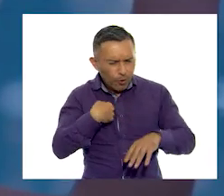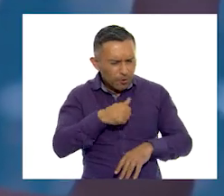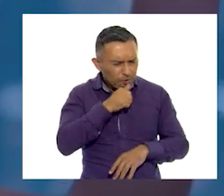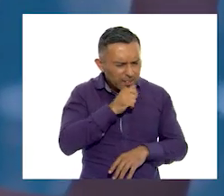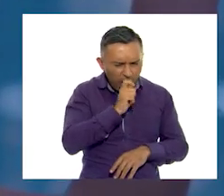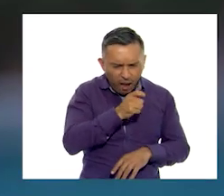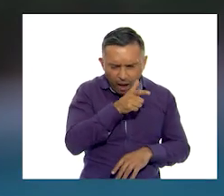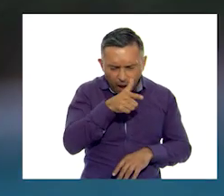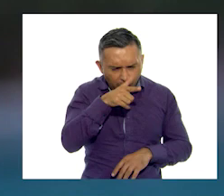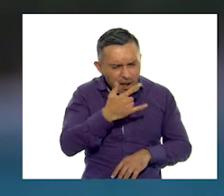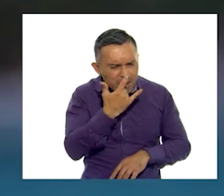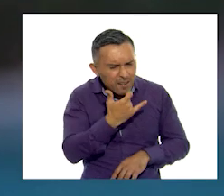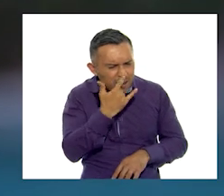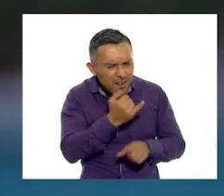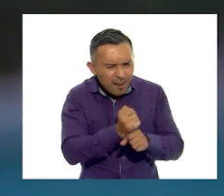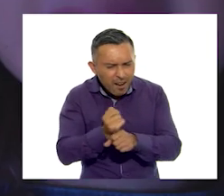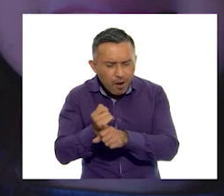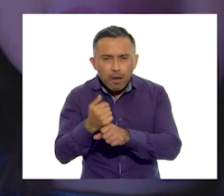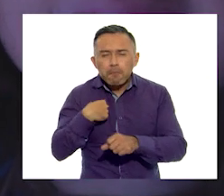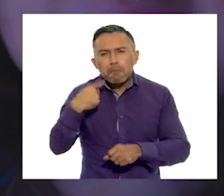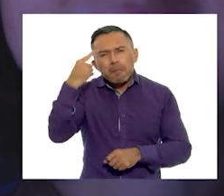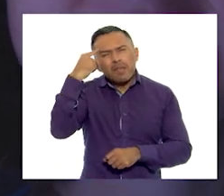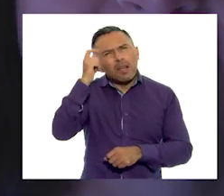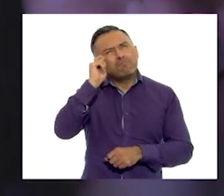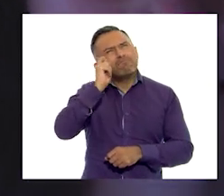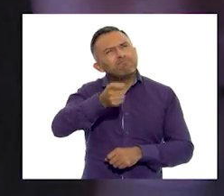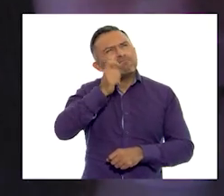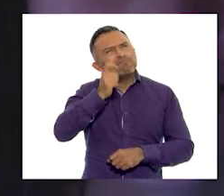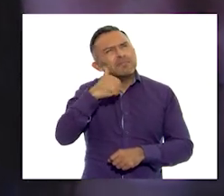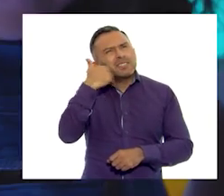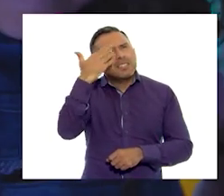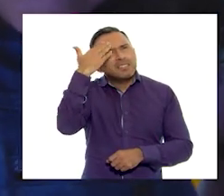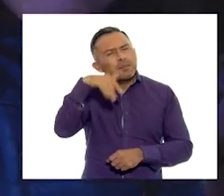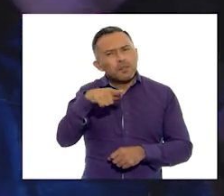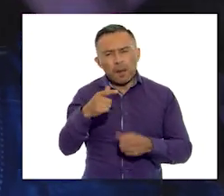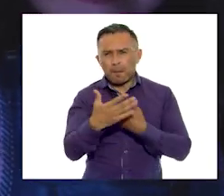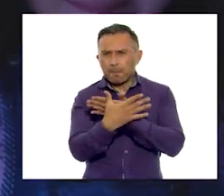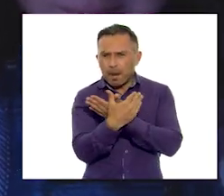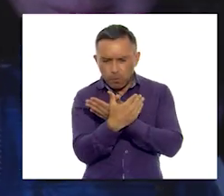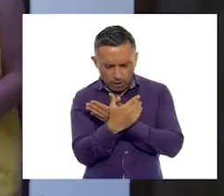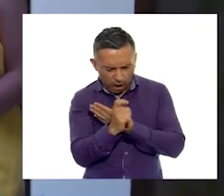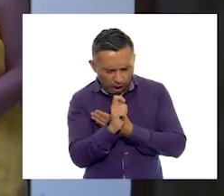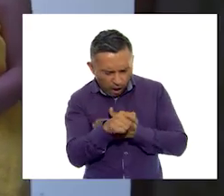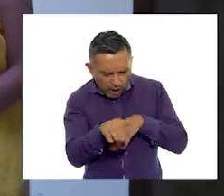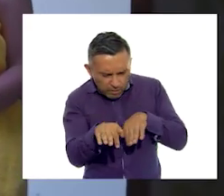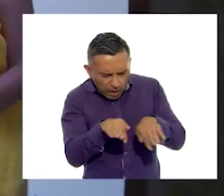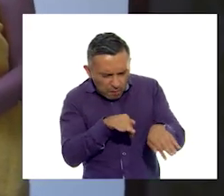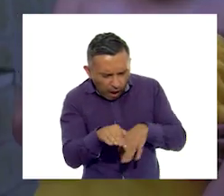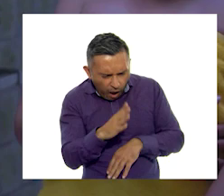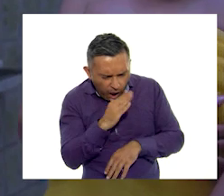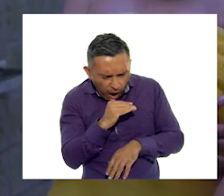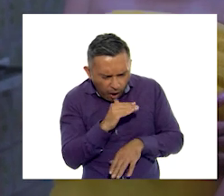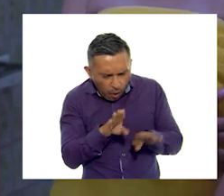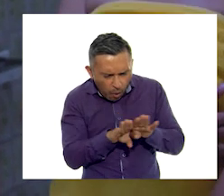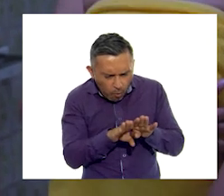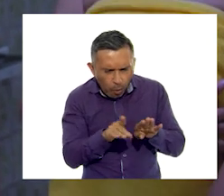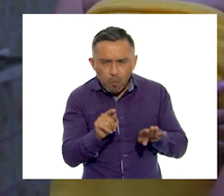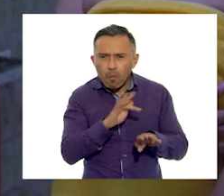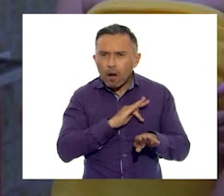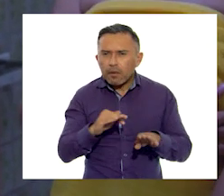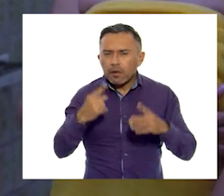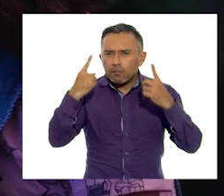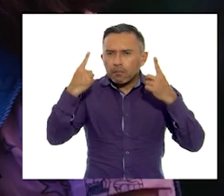habitan. Mi mente siempre buscaba entender cómo funcionaban las alas de una mariposa o cómo hacía mi cuerpo para poder